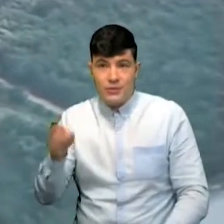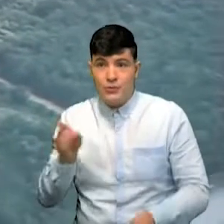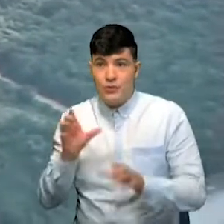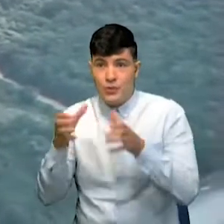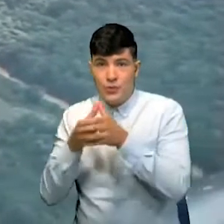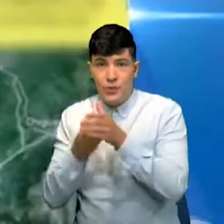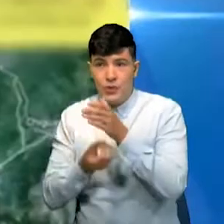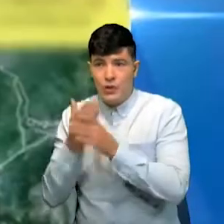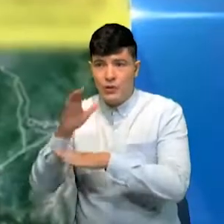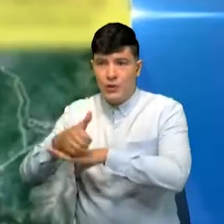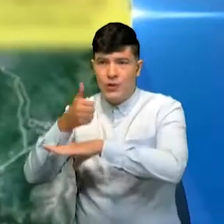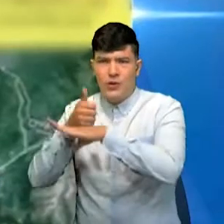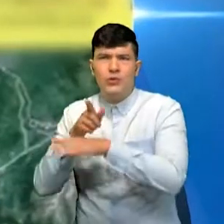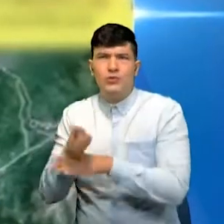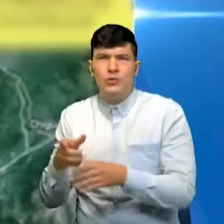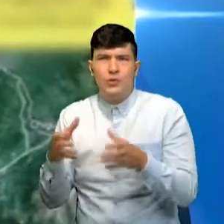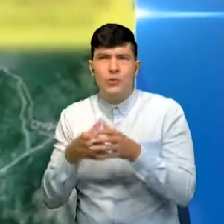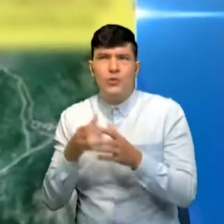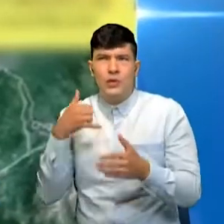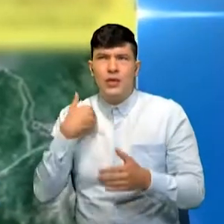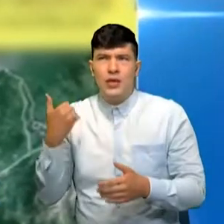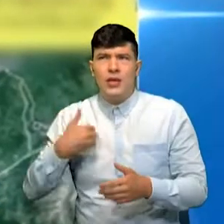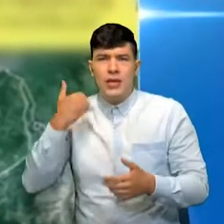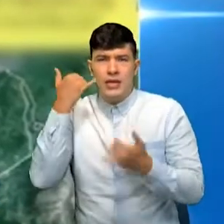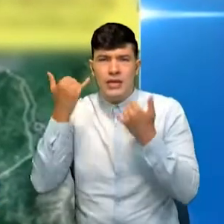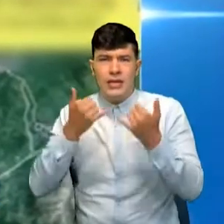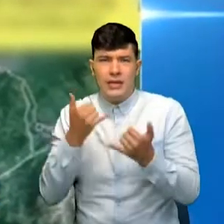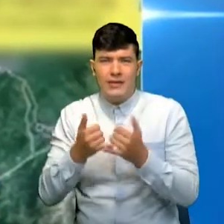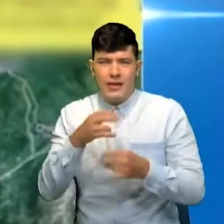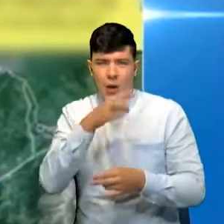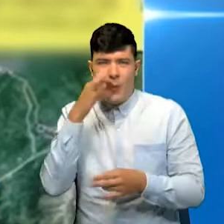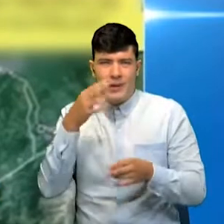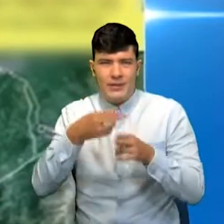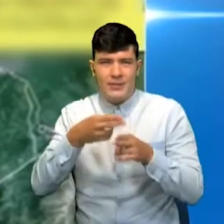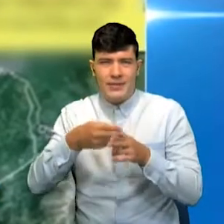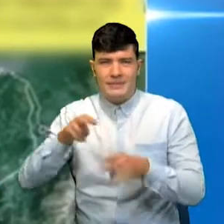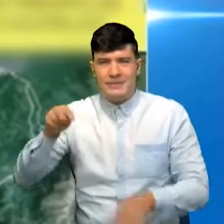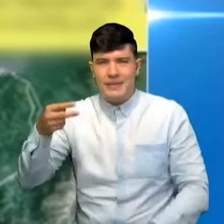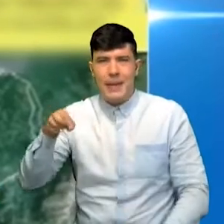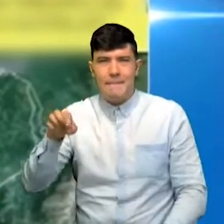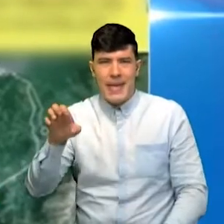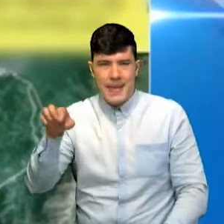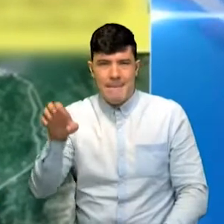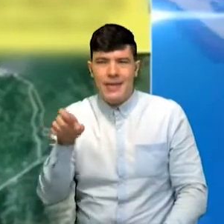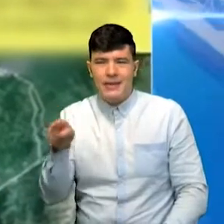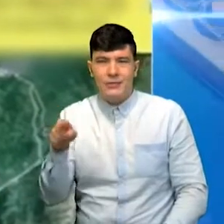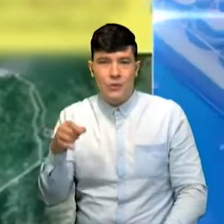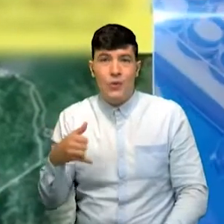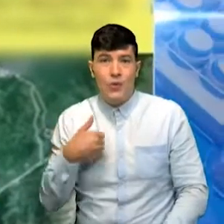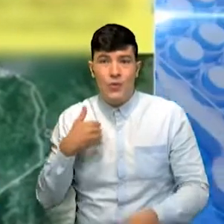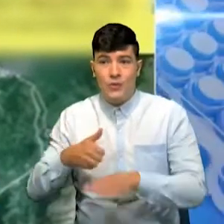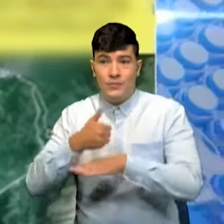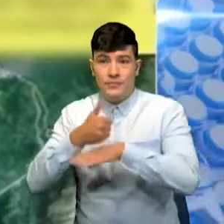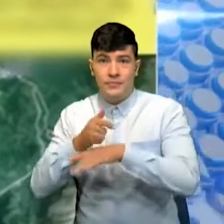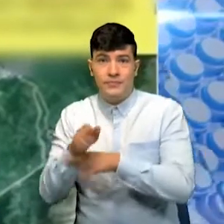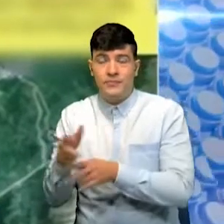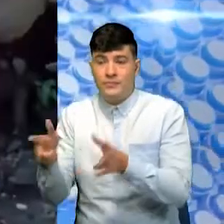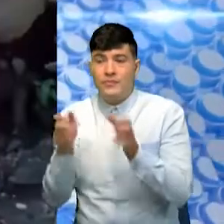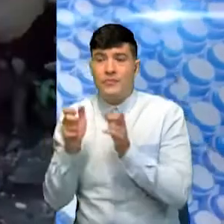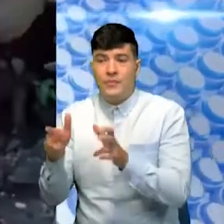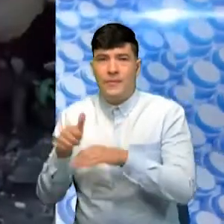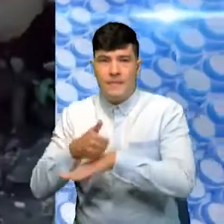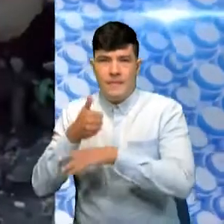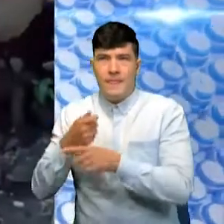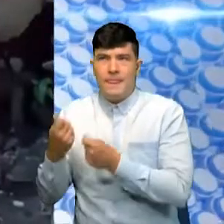un grupo de jóvenes a quienes identifican como alias pepe quien es el jefe de cobros de las vacunas y quien maneja el dinero de la